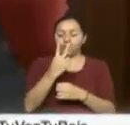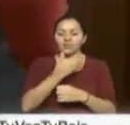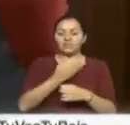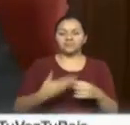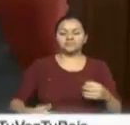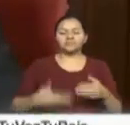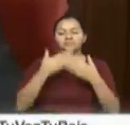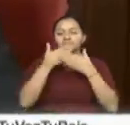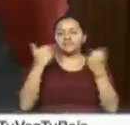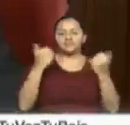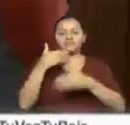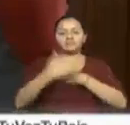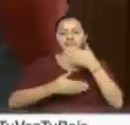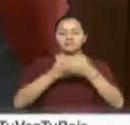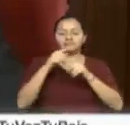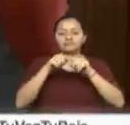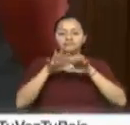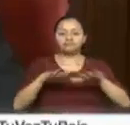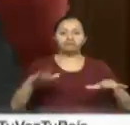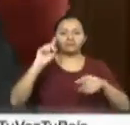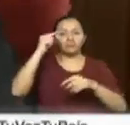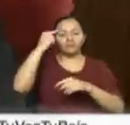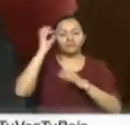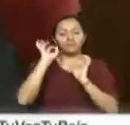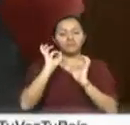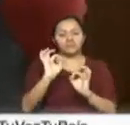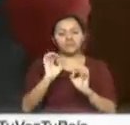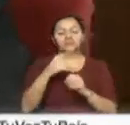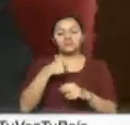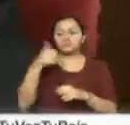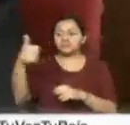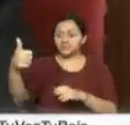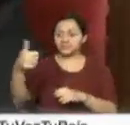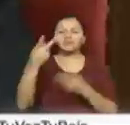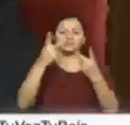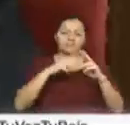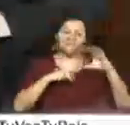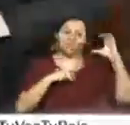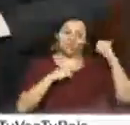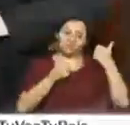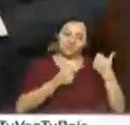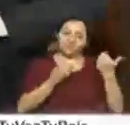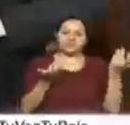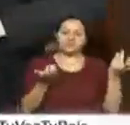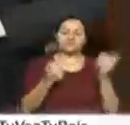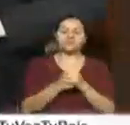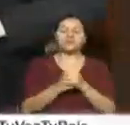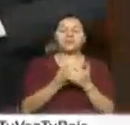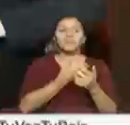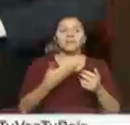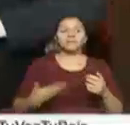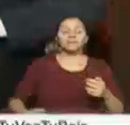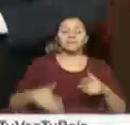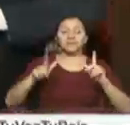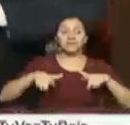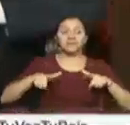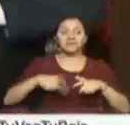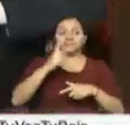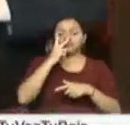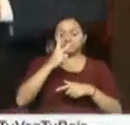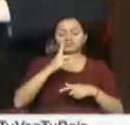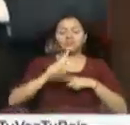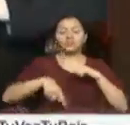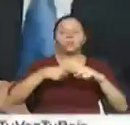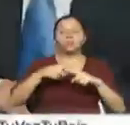mejor en su, muy gentil, en su gobierno, porque si a usted le va bien, a los colombianos va bien. El presidente electo Lenín Moreno asumirá